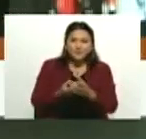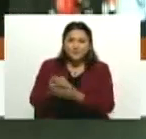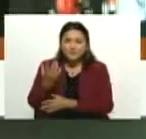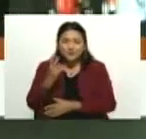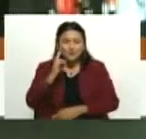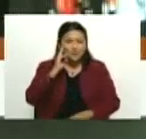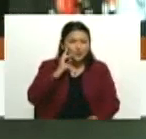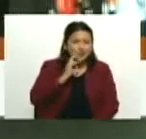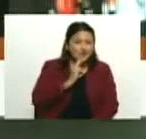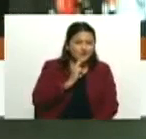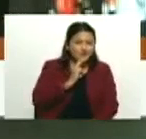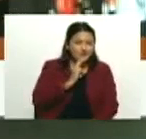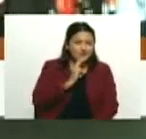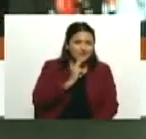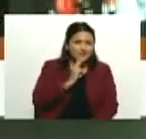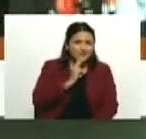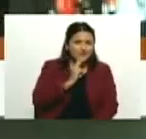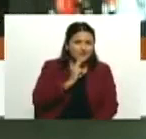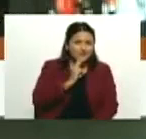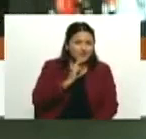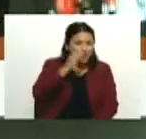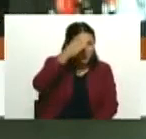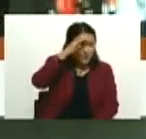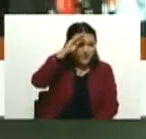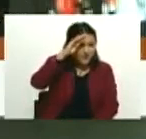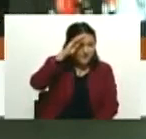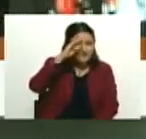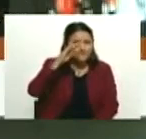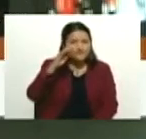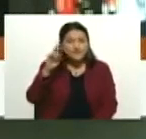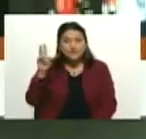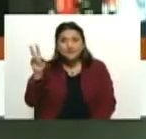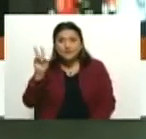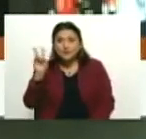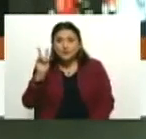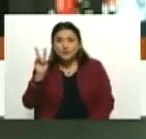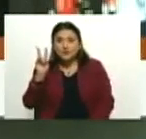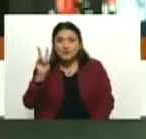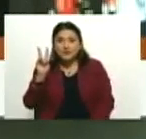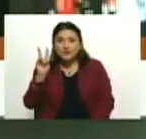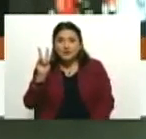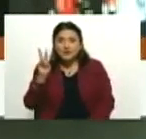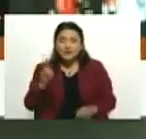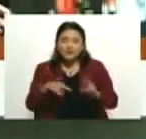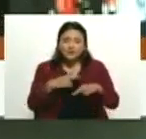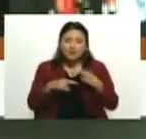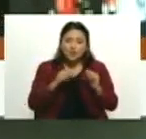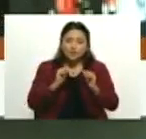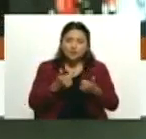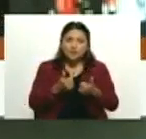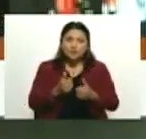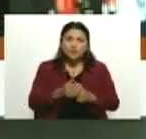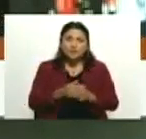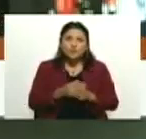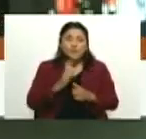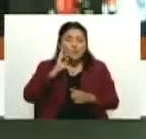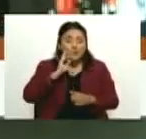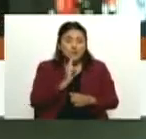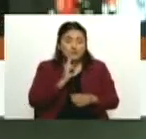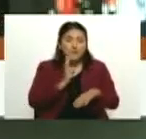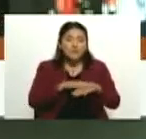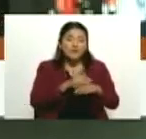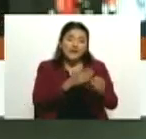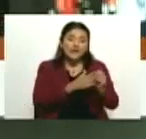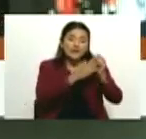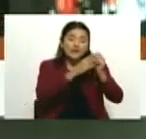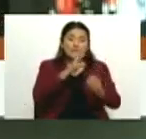con Bolívar, revolución cubana, revolución bolivariana, porque Martí es Bolívar, ¿no?